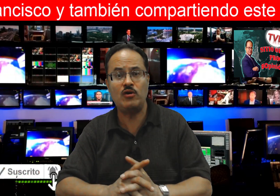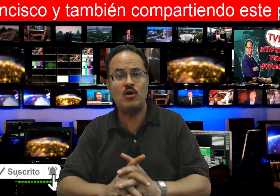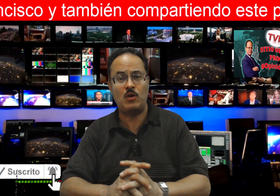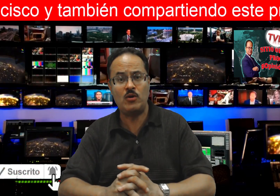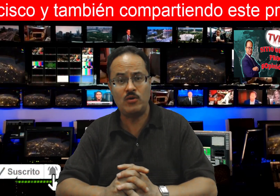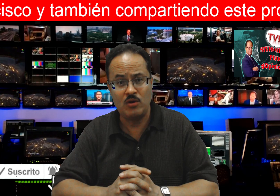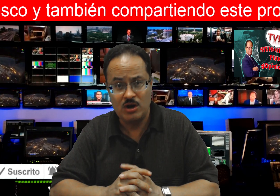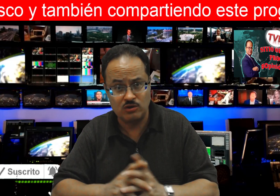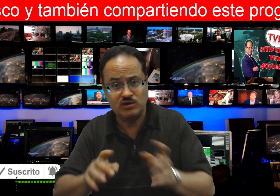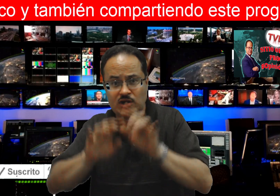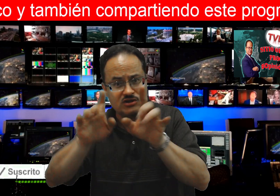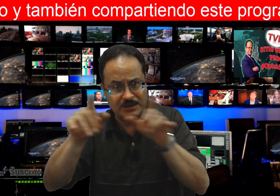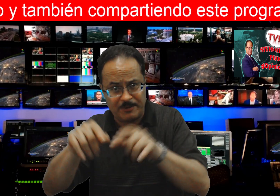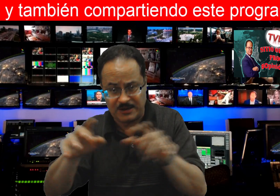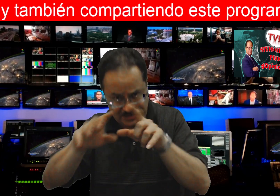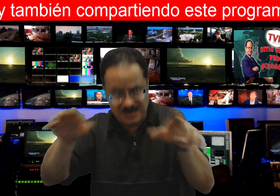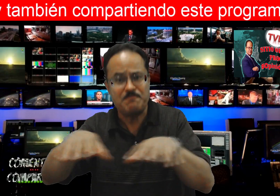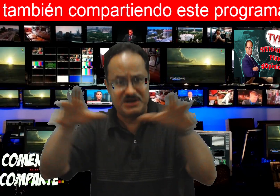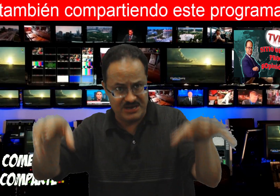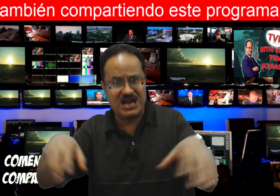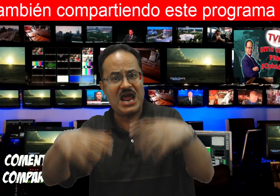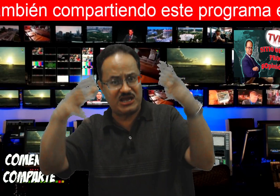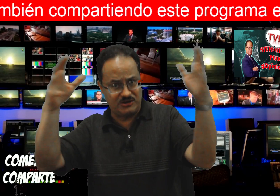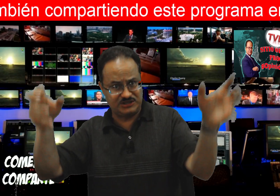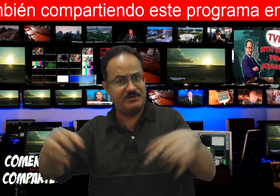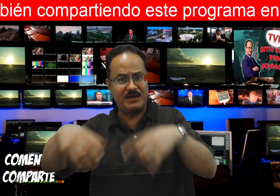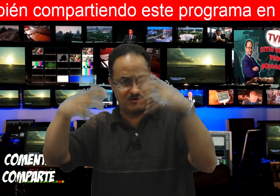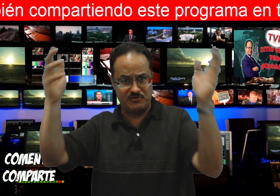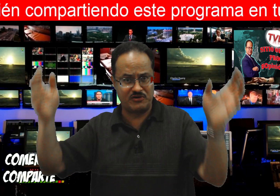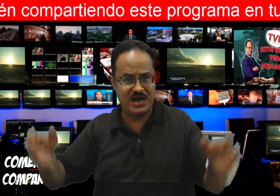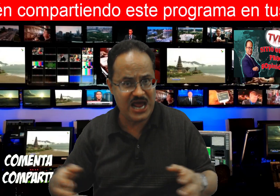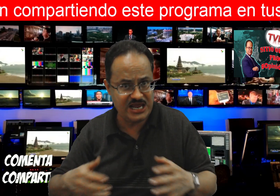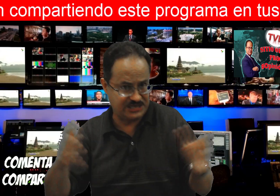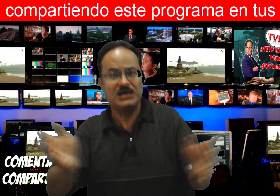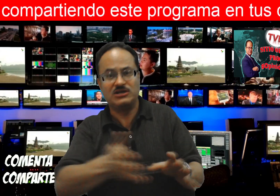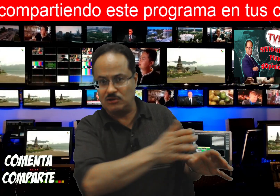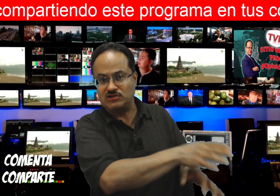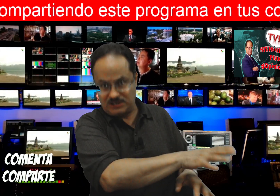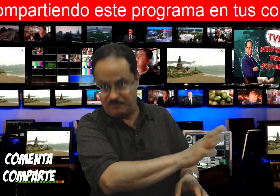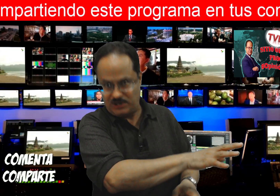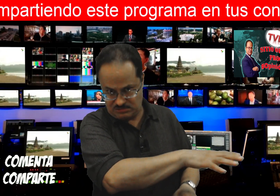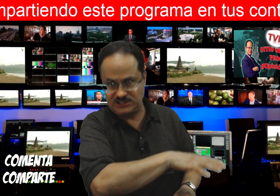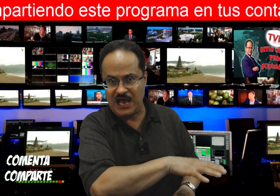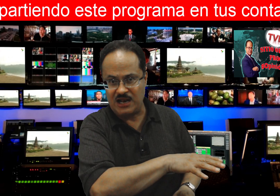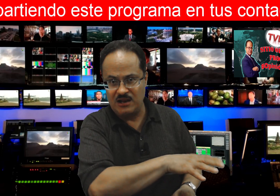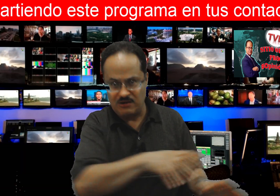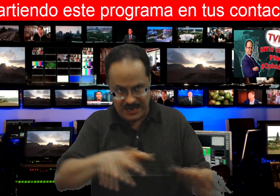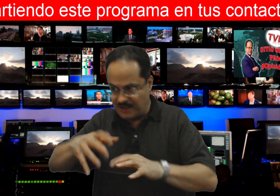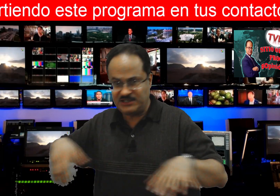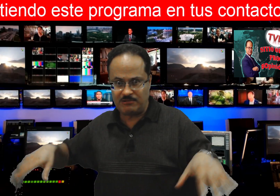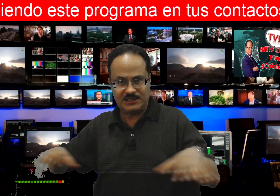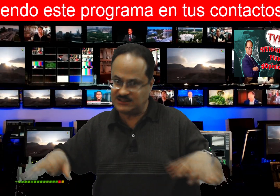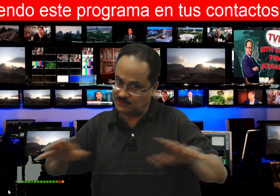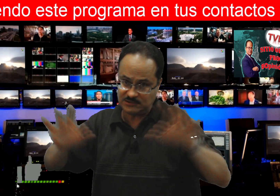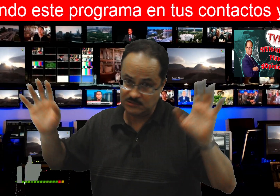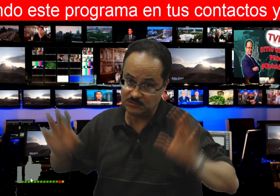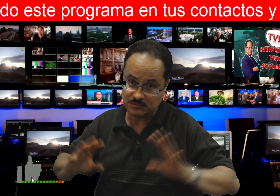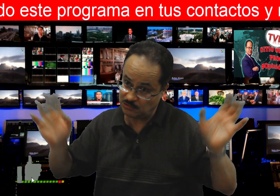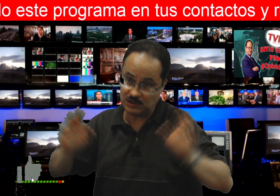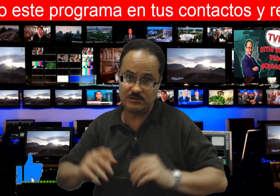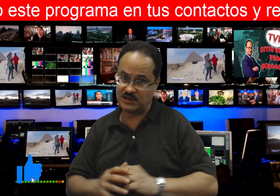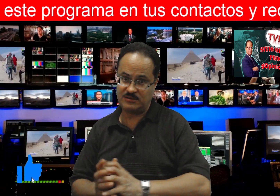no no no no no los únicos que tienen privilegios y viven como Reyes son los del poder judicial acá mis cuates no